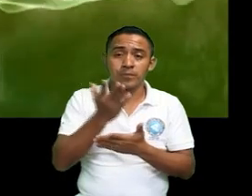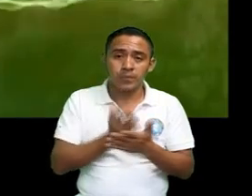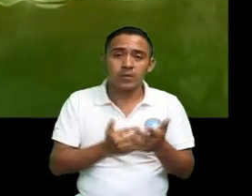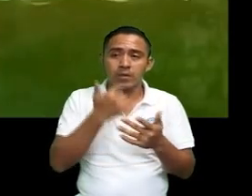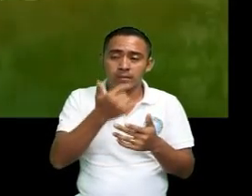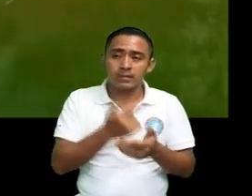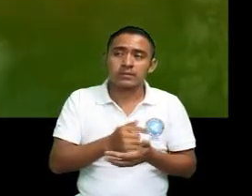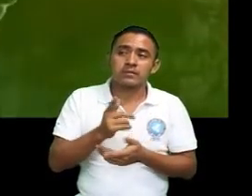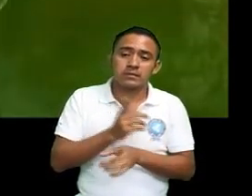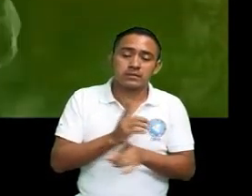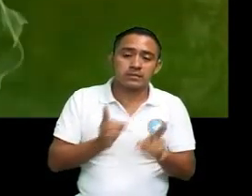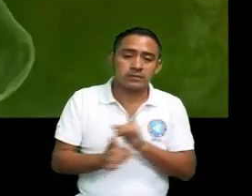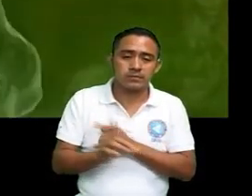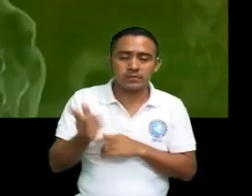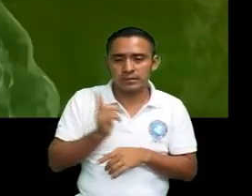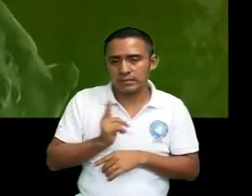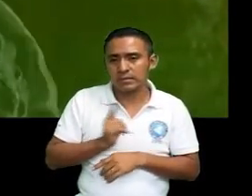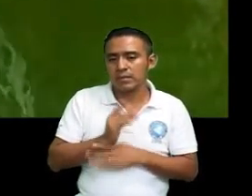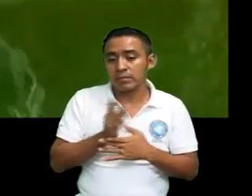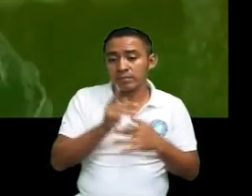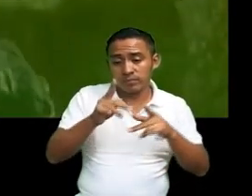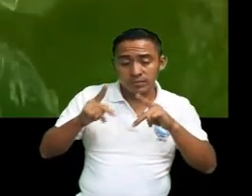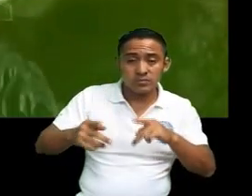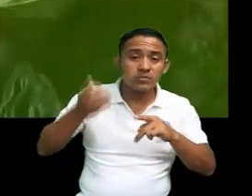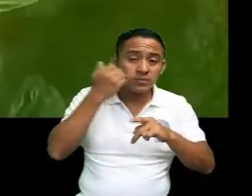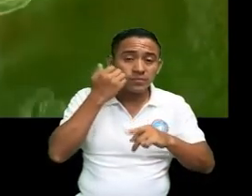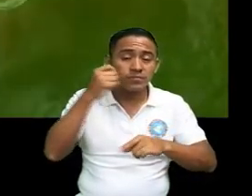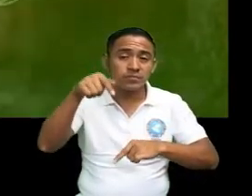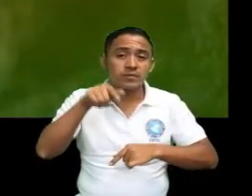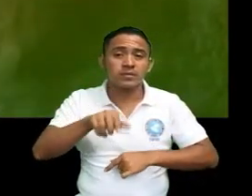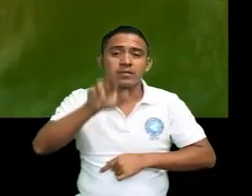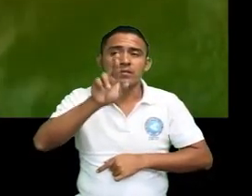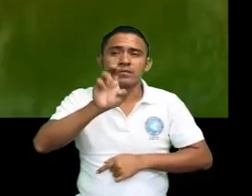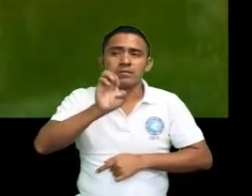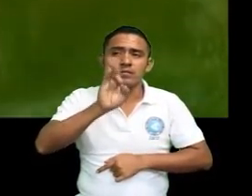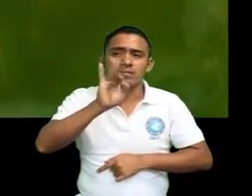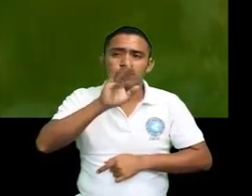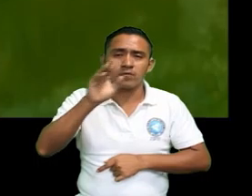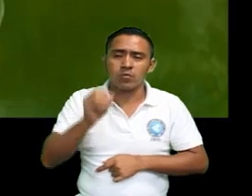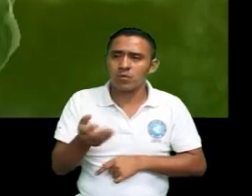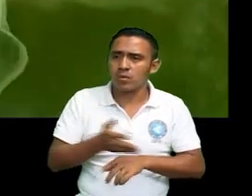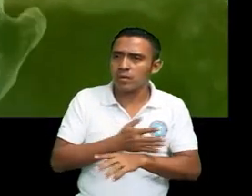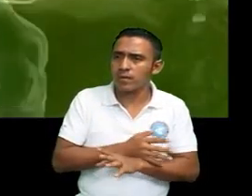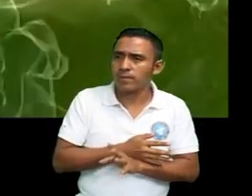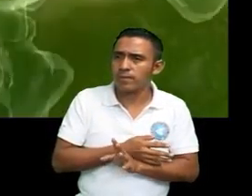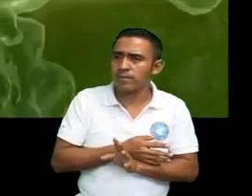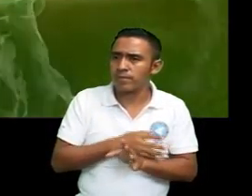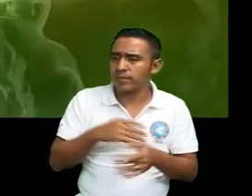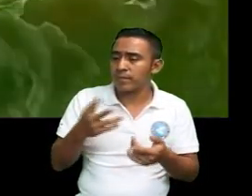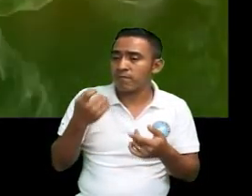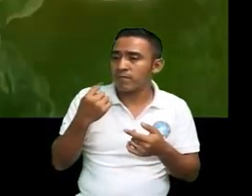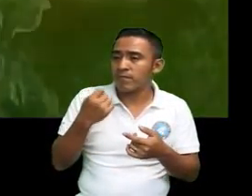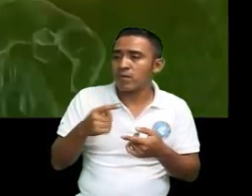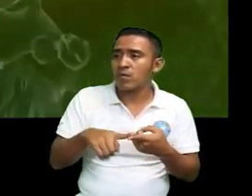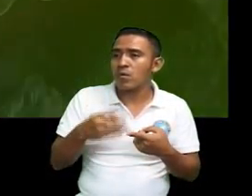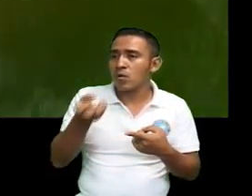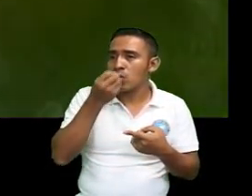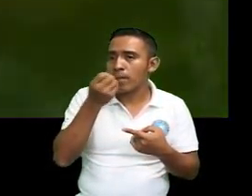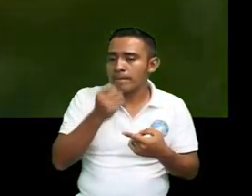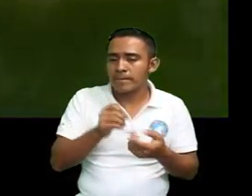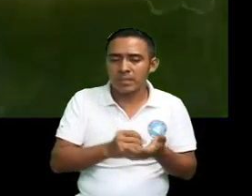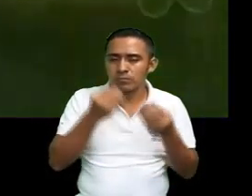recomendaciones que tienen que tener los pacientes que tienen reflujo. En la primera parte no hablamos de las comidas condimentadas. Hay